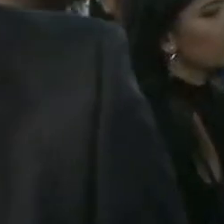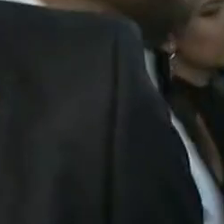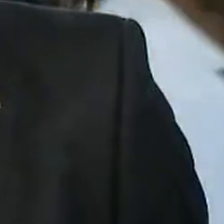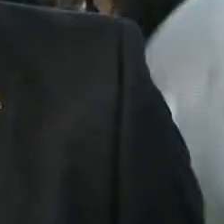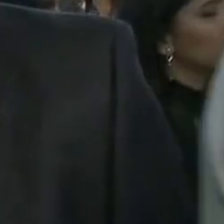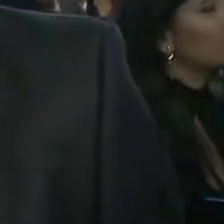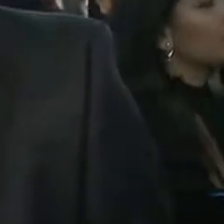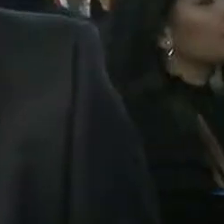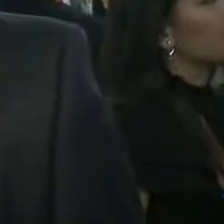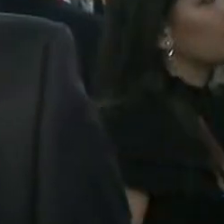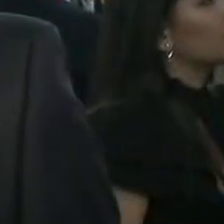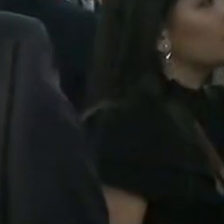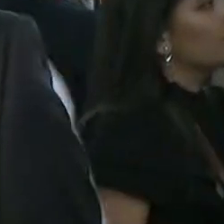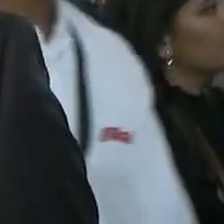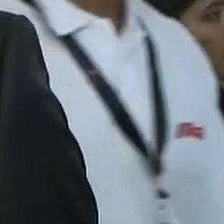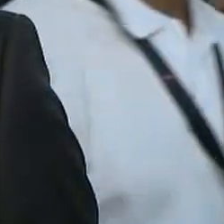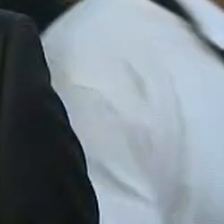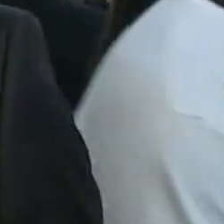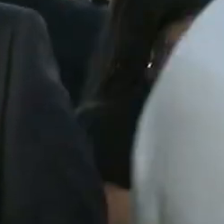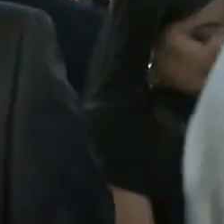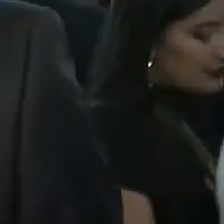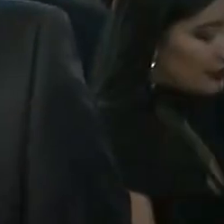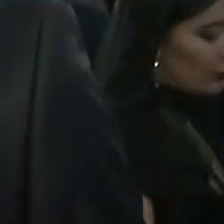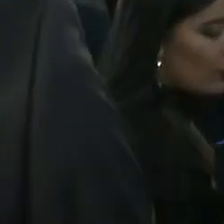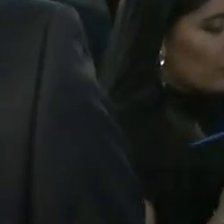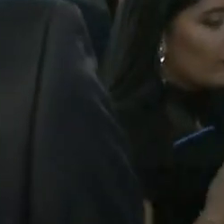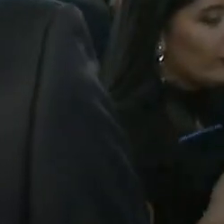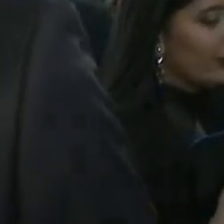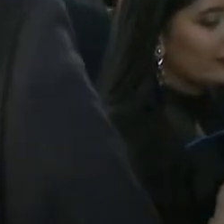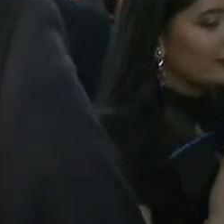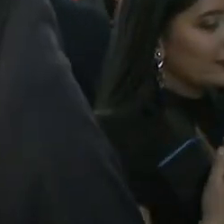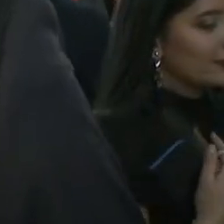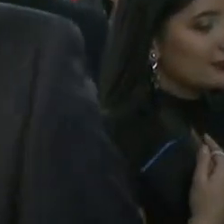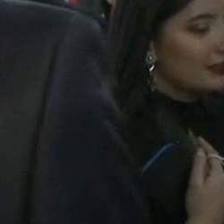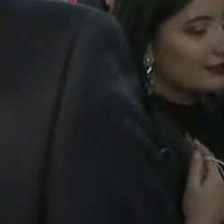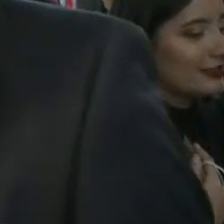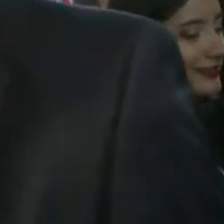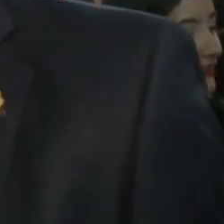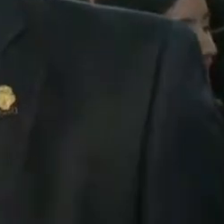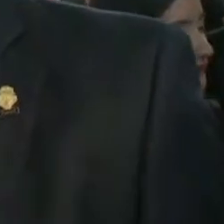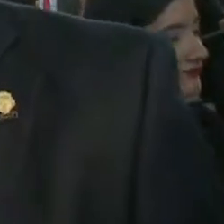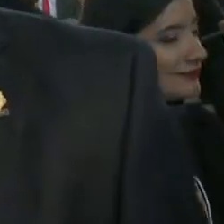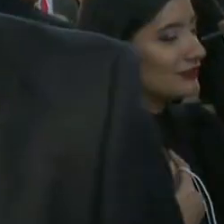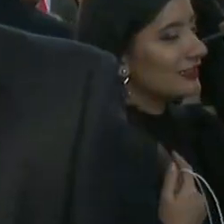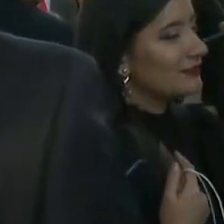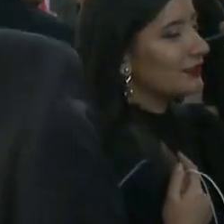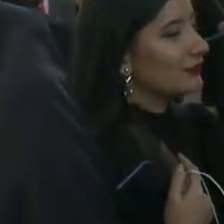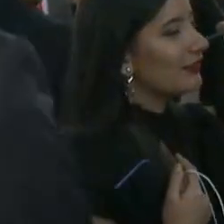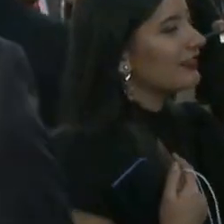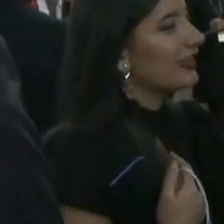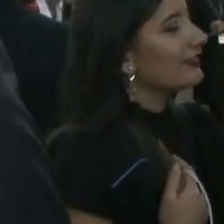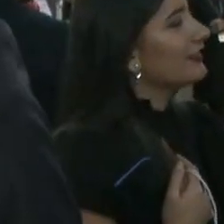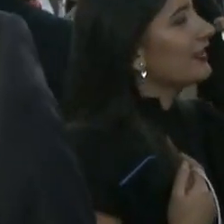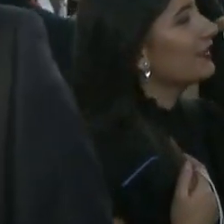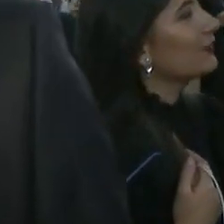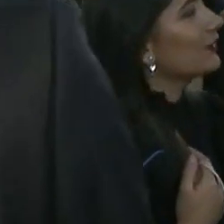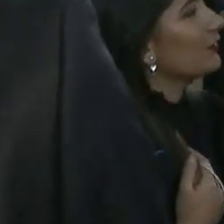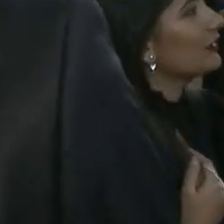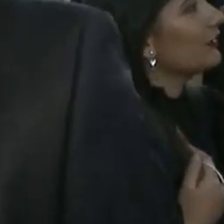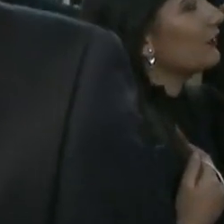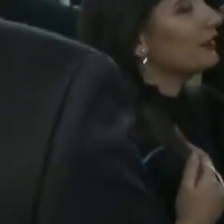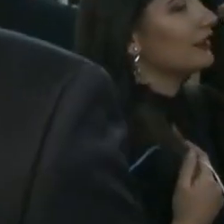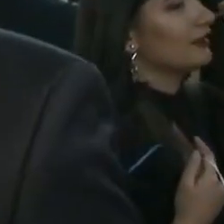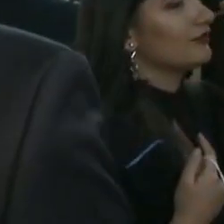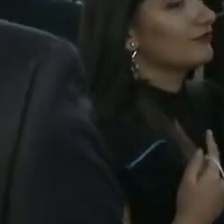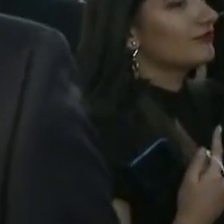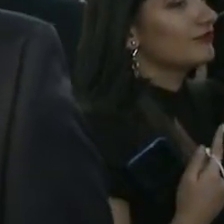Restauración y incluso algunos diputados de Liberación que han afirmado que no están cómodos con